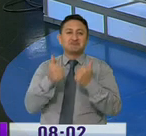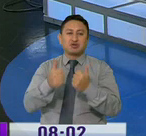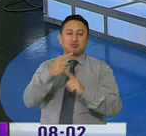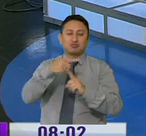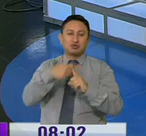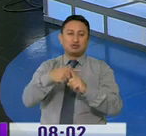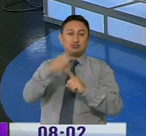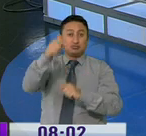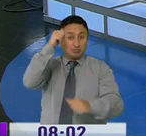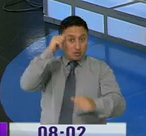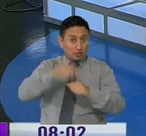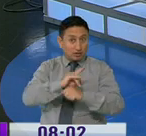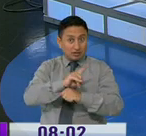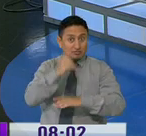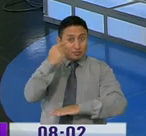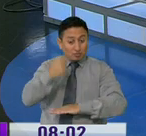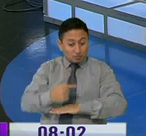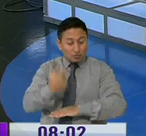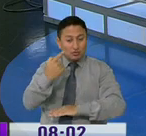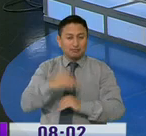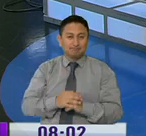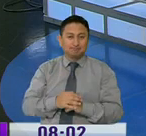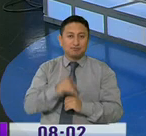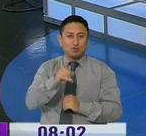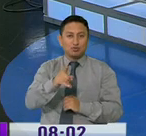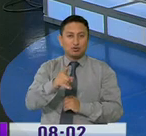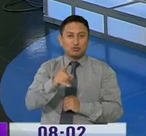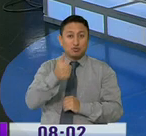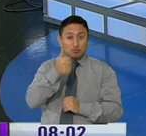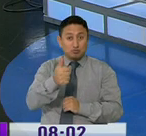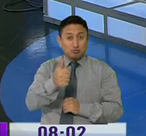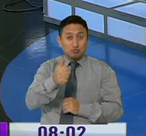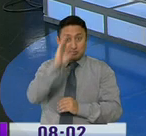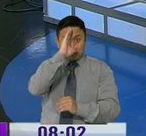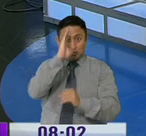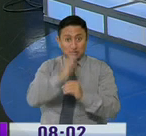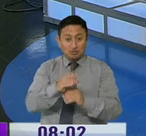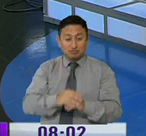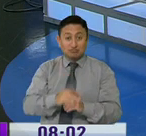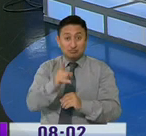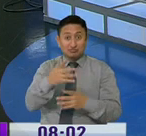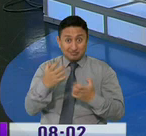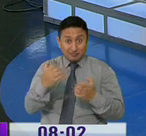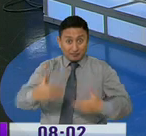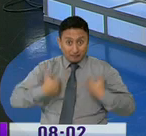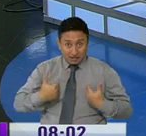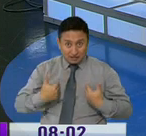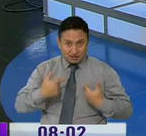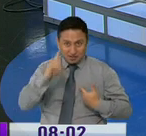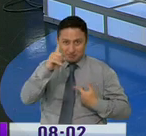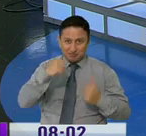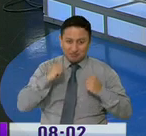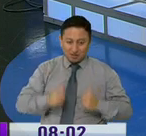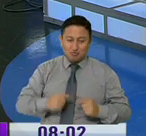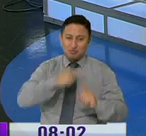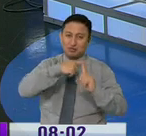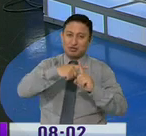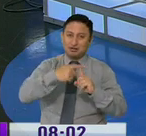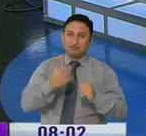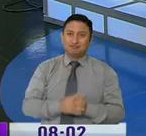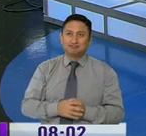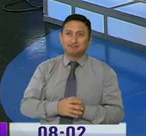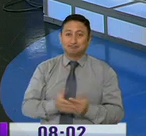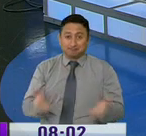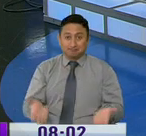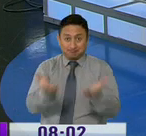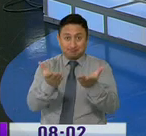positivo, no se olviden, vivir un día a la vez, y ustedes, gestor de sus días, ya nadie más. ¿Quiere ser feliz? Actitud positiva. Hay que contarles las noticias, y